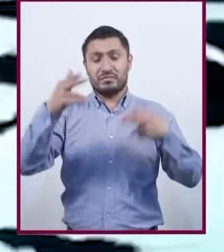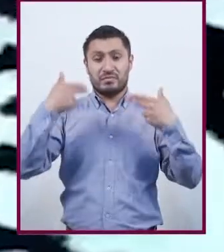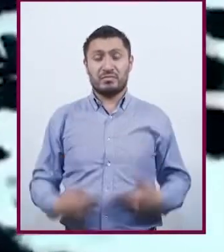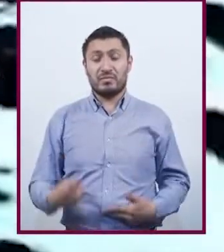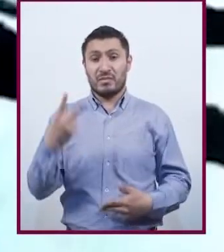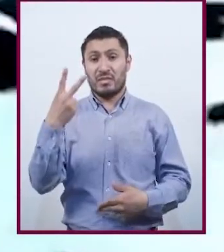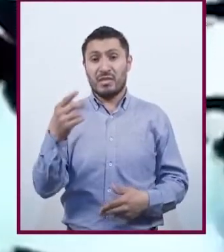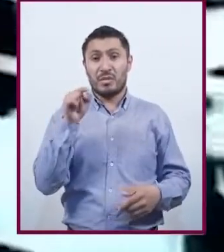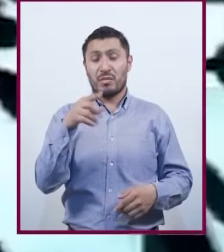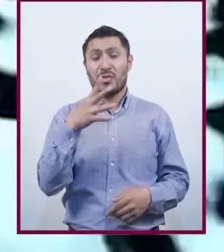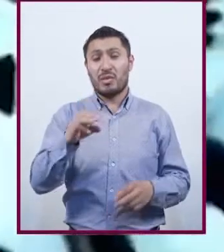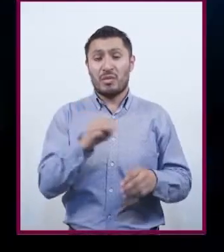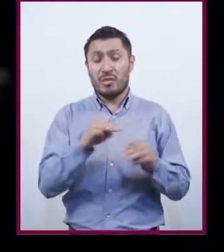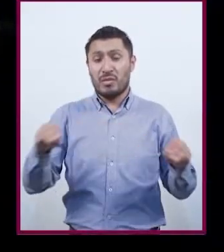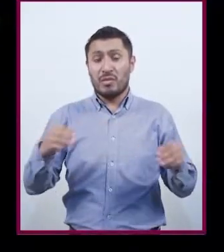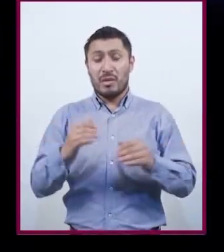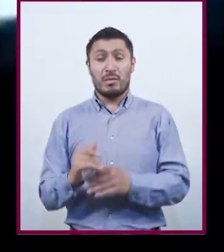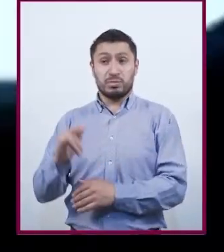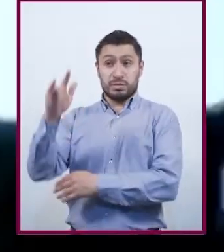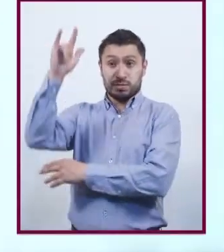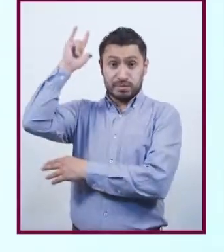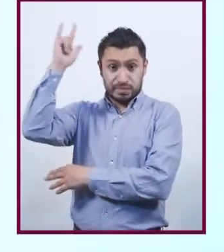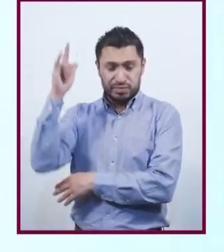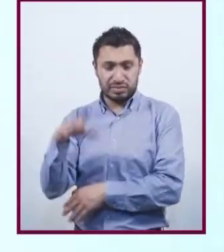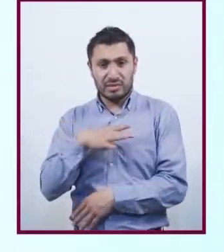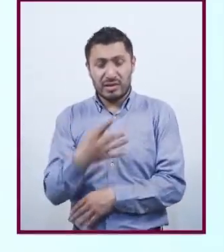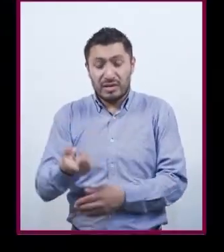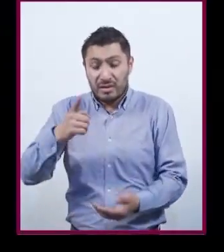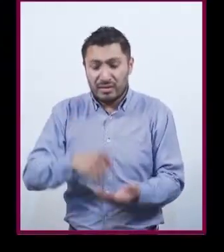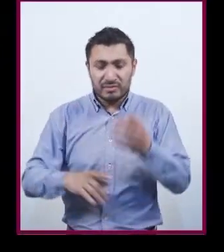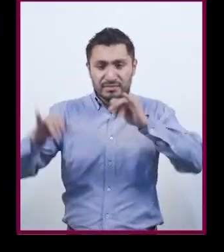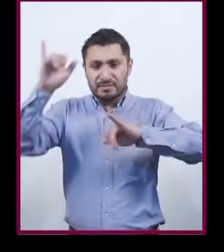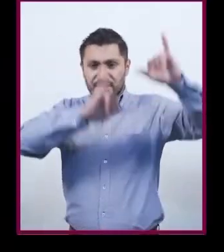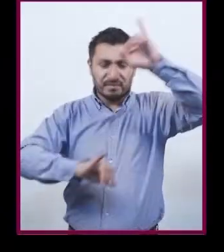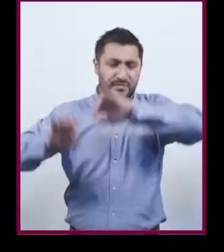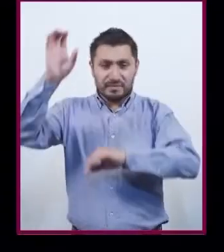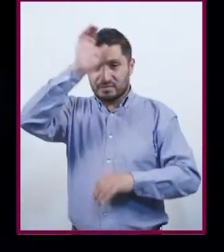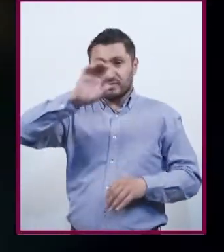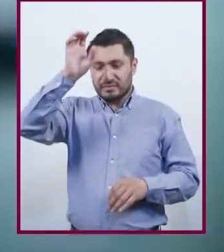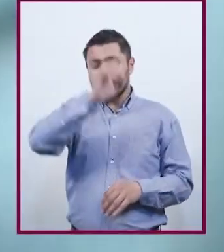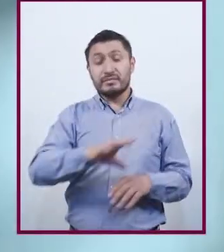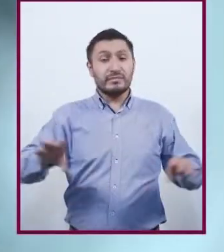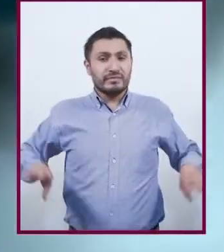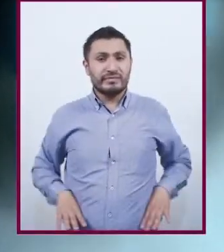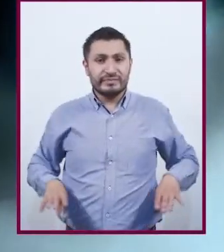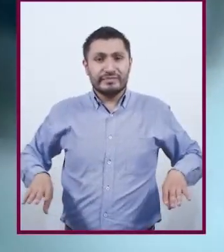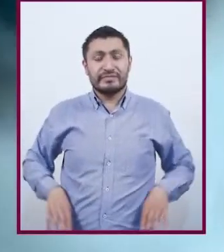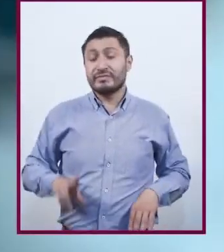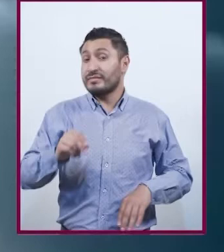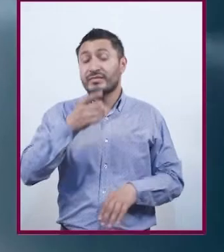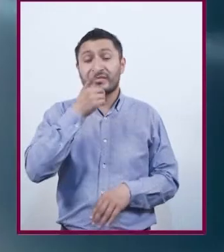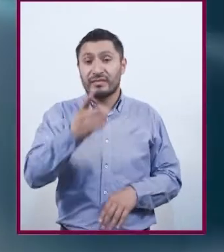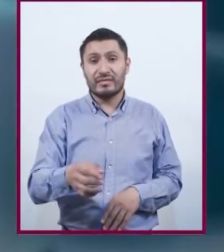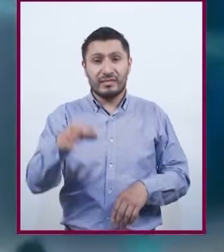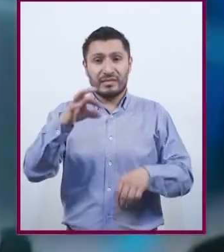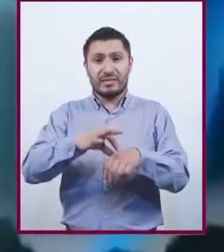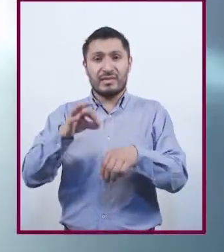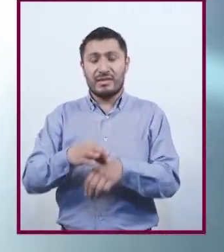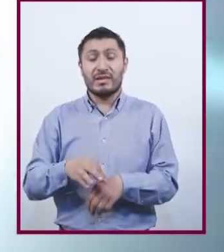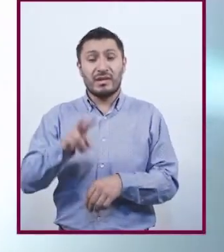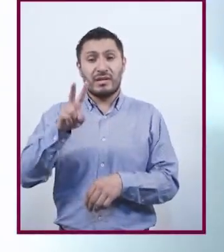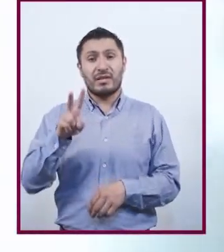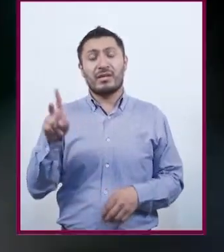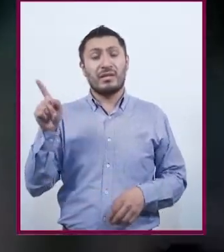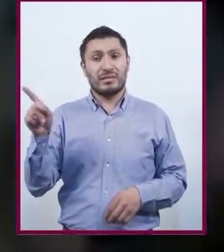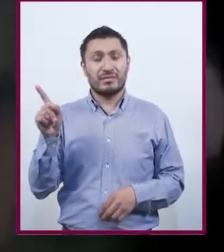parece humano y mide 2,5 metros de altura es producto, pues, de un experimento científico cuyos detalles no son revelados